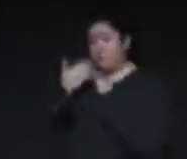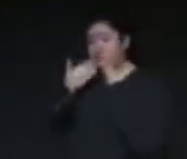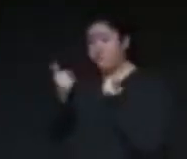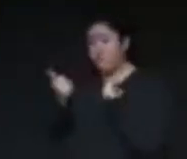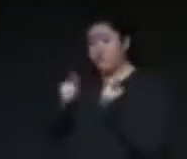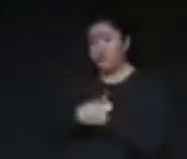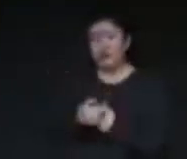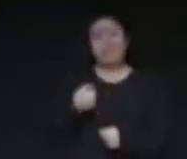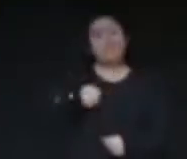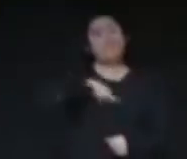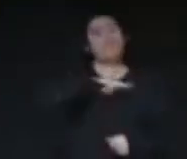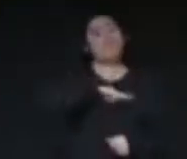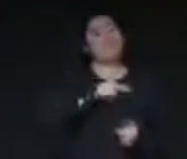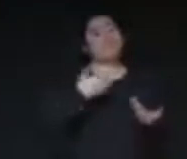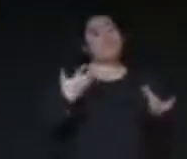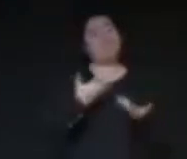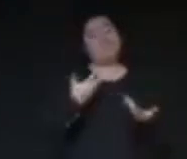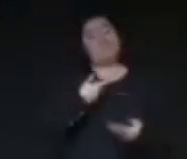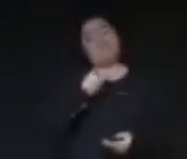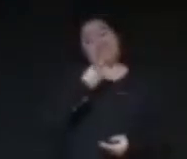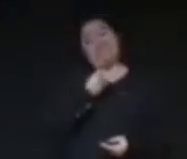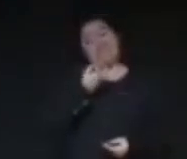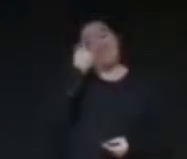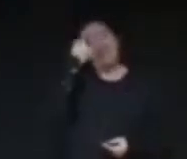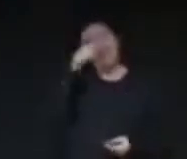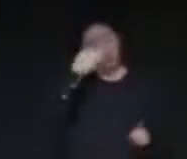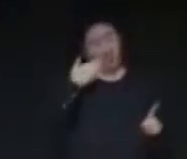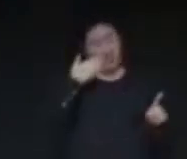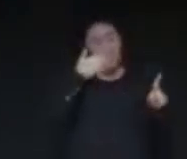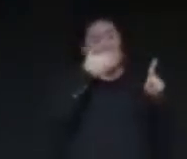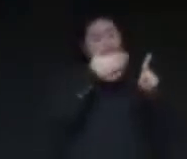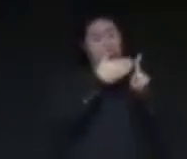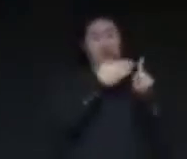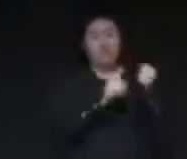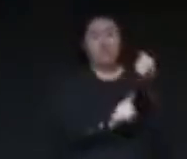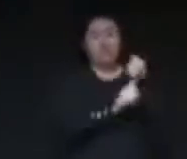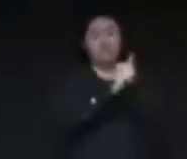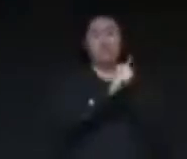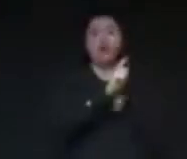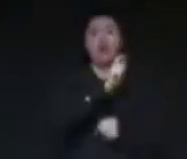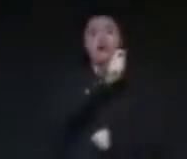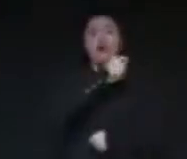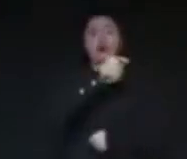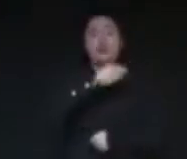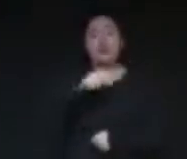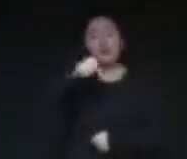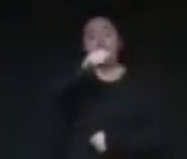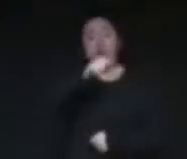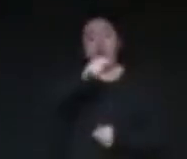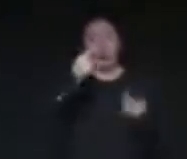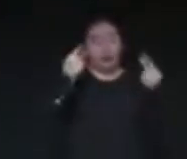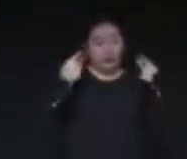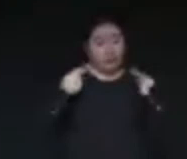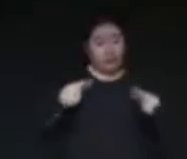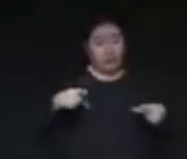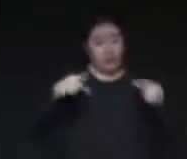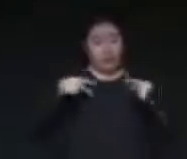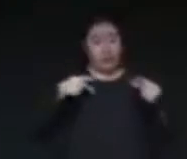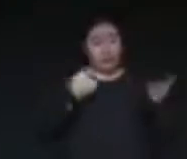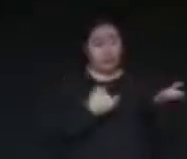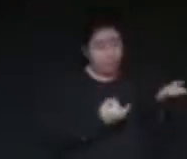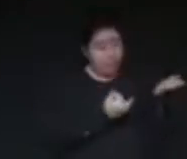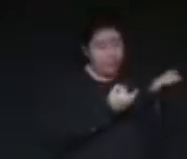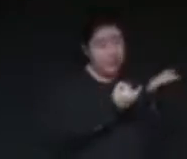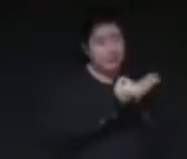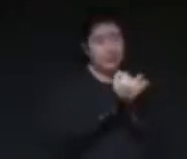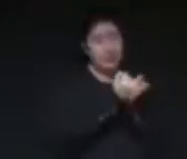lo posible para que no haya una falla más, y el objetivo, parte del problema que tenían es que no tenían una persona con la toma de